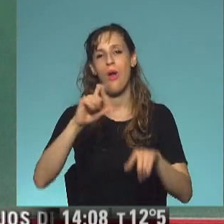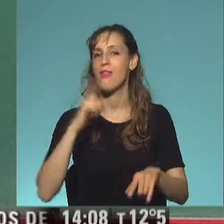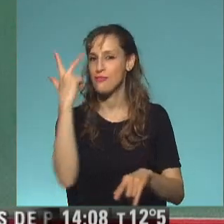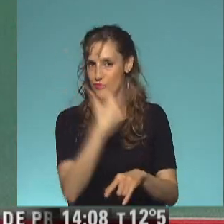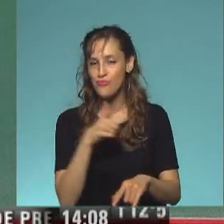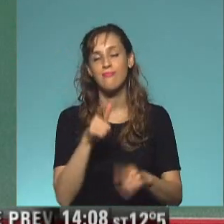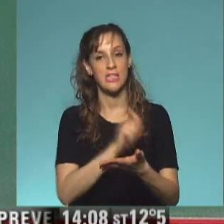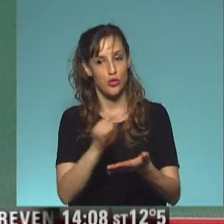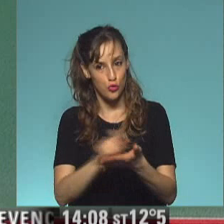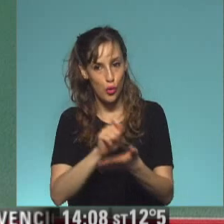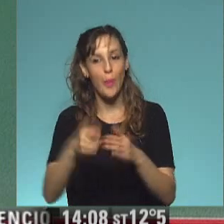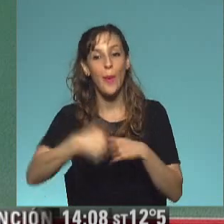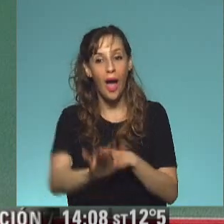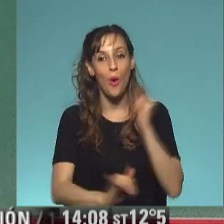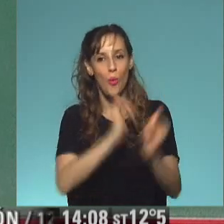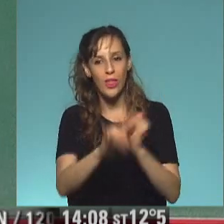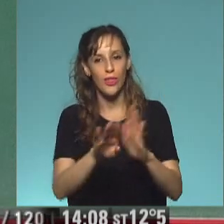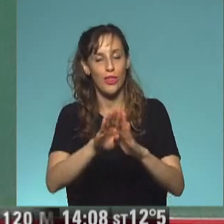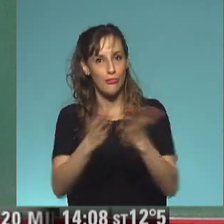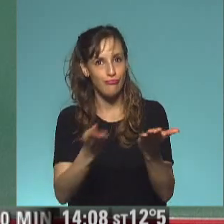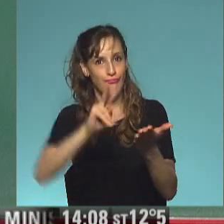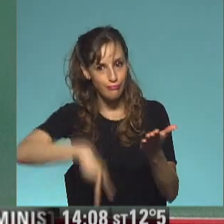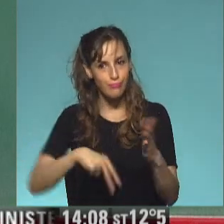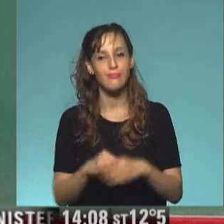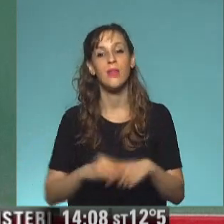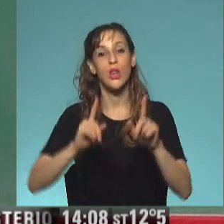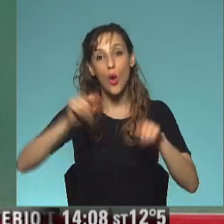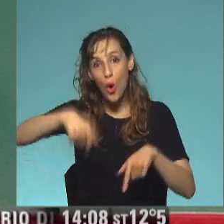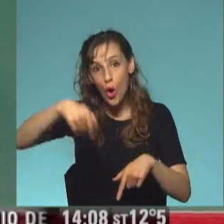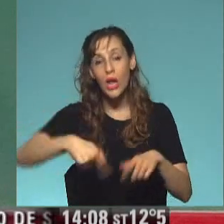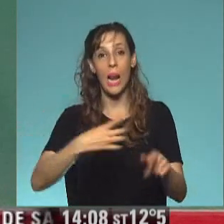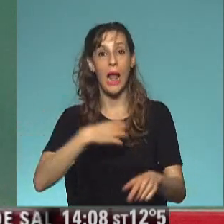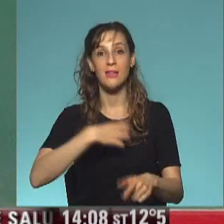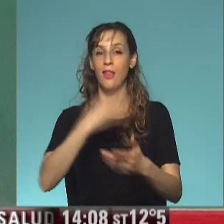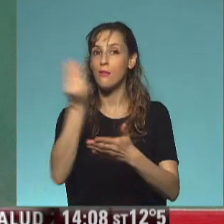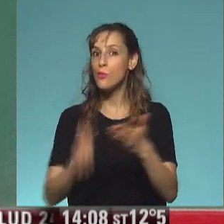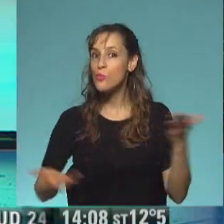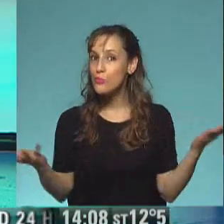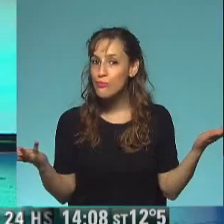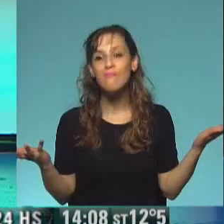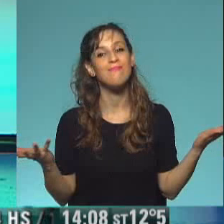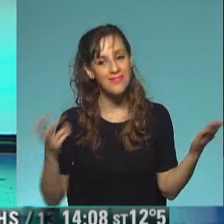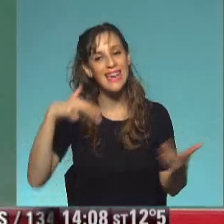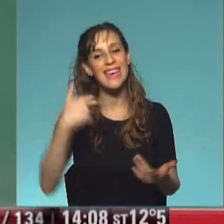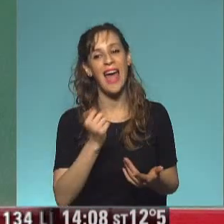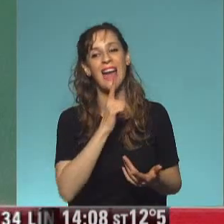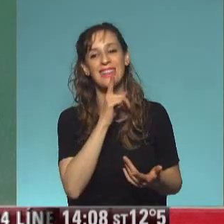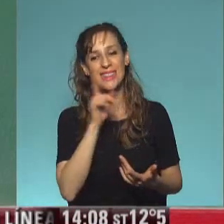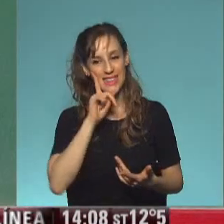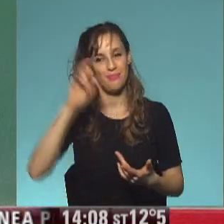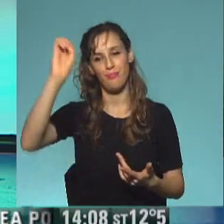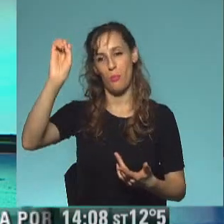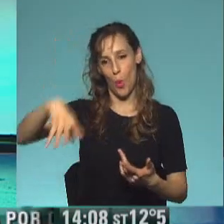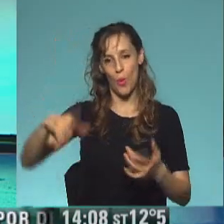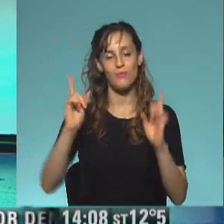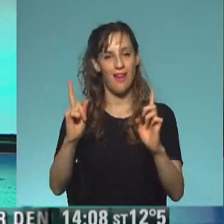cuento y sumar a nuestro rincón. Y hoy viene Nati, porque es jueves y tenemos plástica. Tenemos plástica, qué